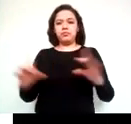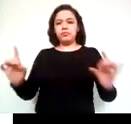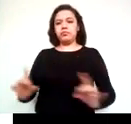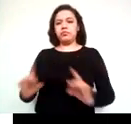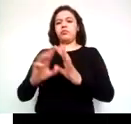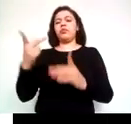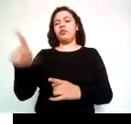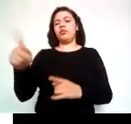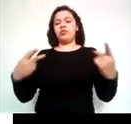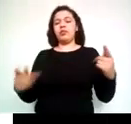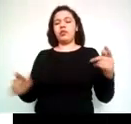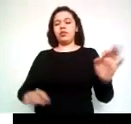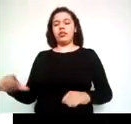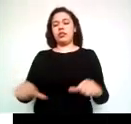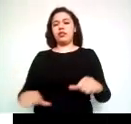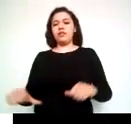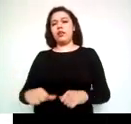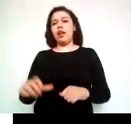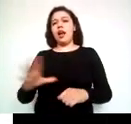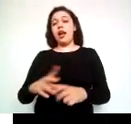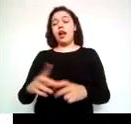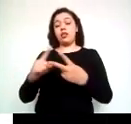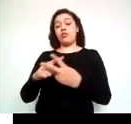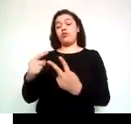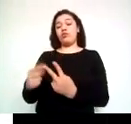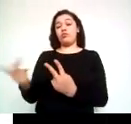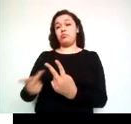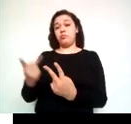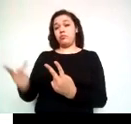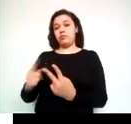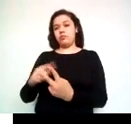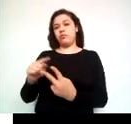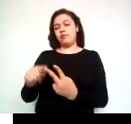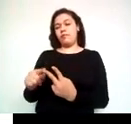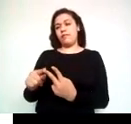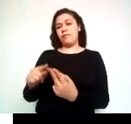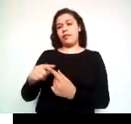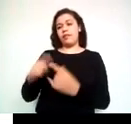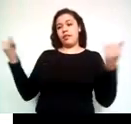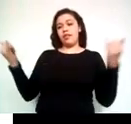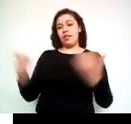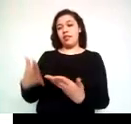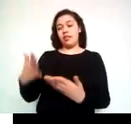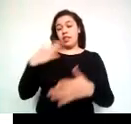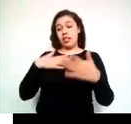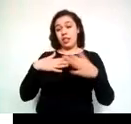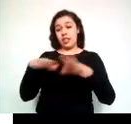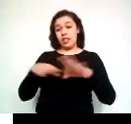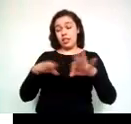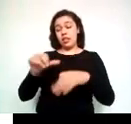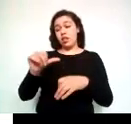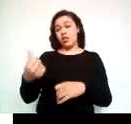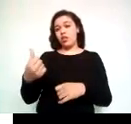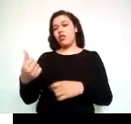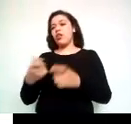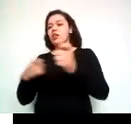actividad, ya tiene dos dominios. Uno de ellos es carga de trabajo y el otro es falta de control